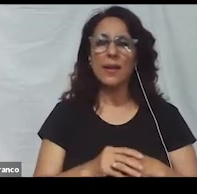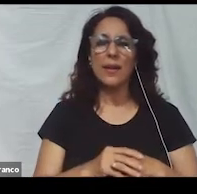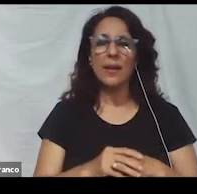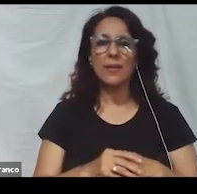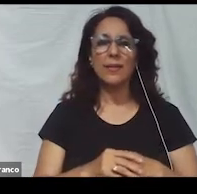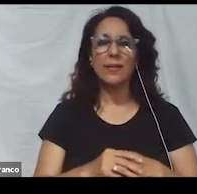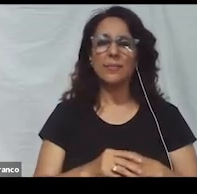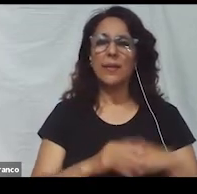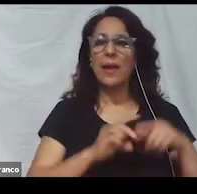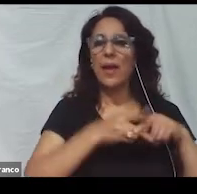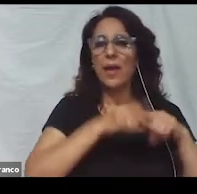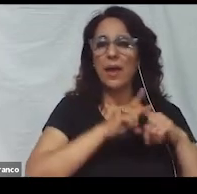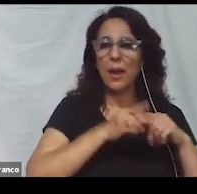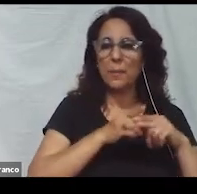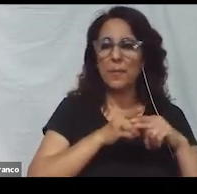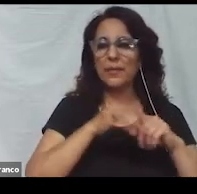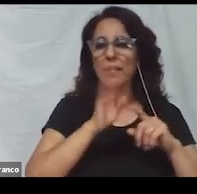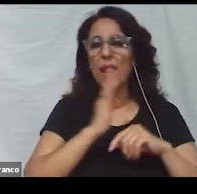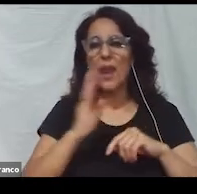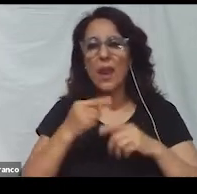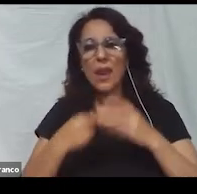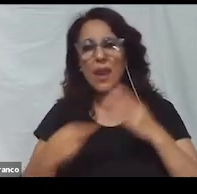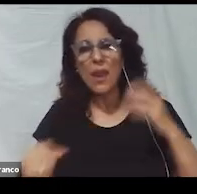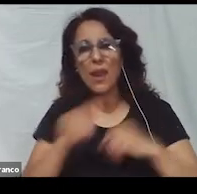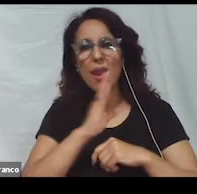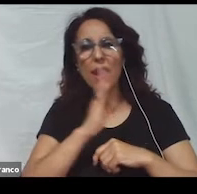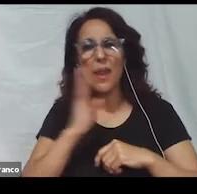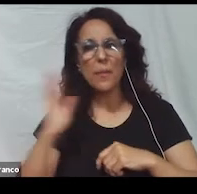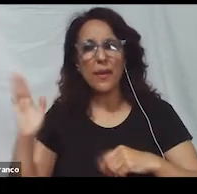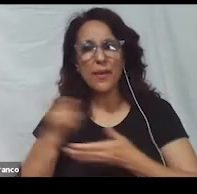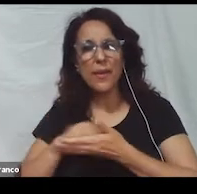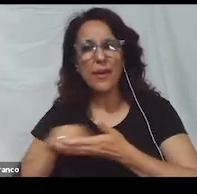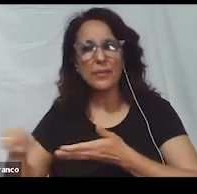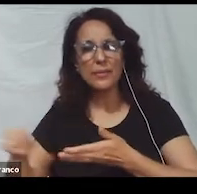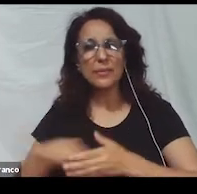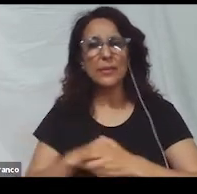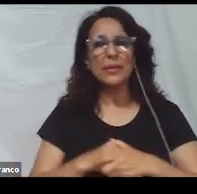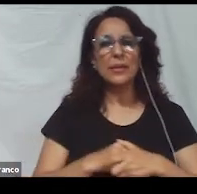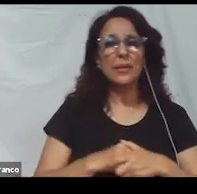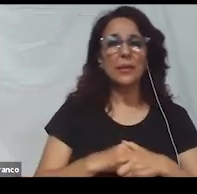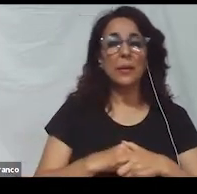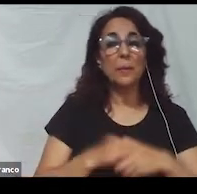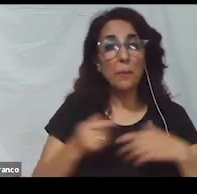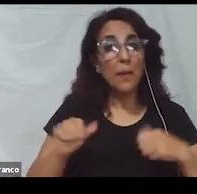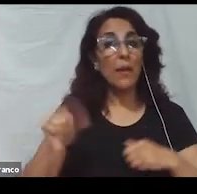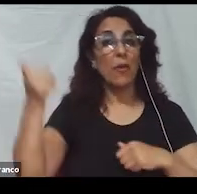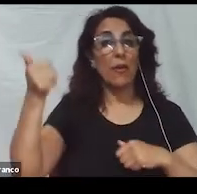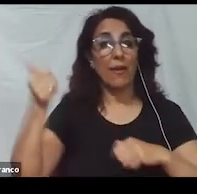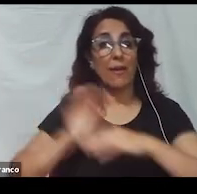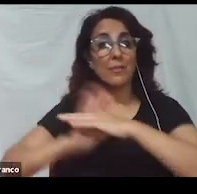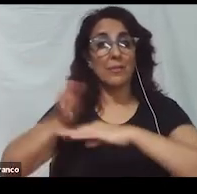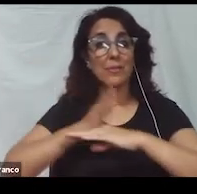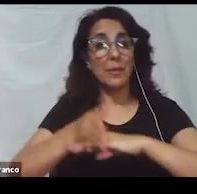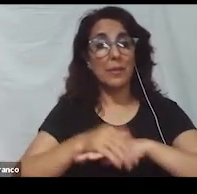quiero comentarles, empezando por lo siguiente. Mucha gente piensa que para lograr accesibilidad no